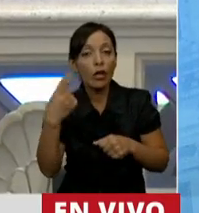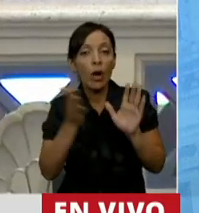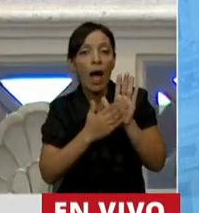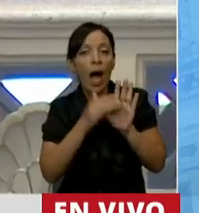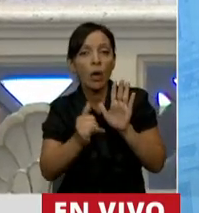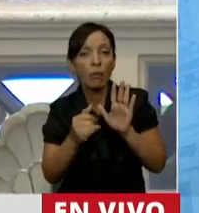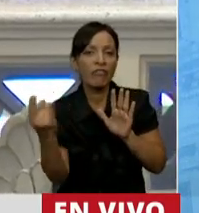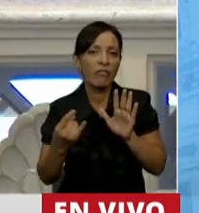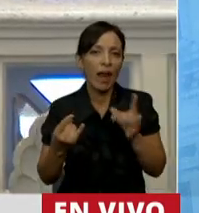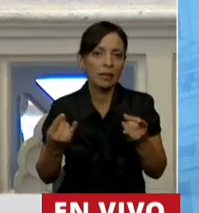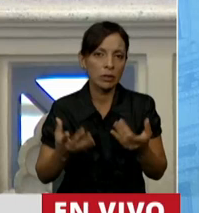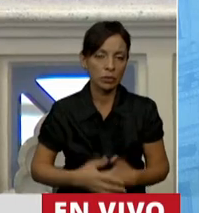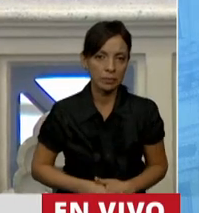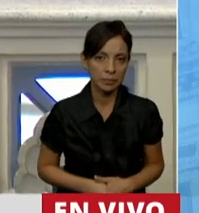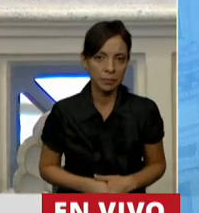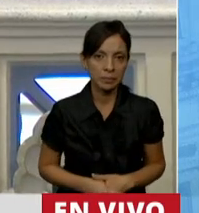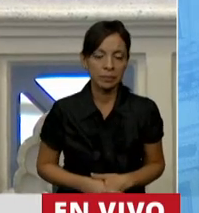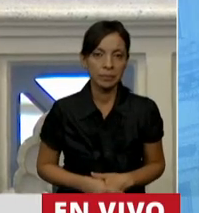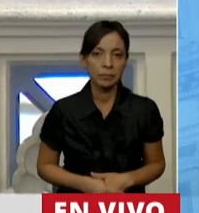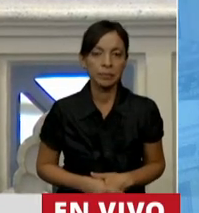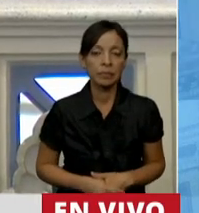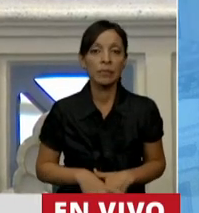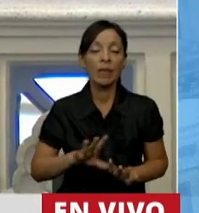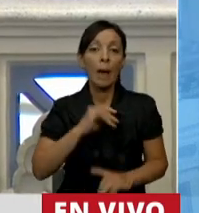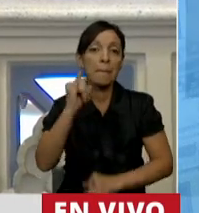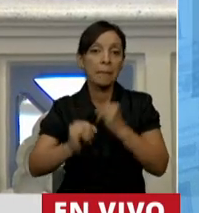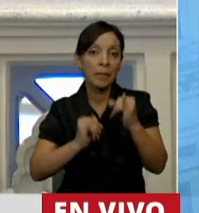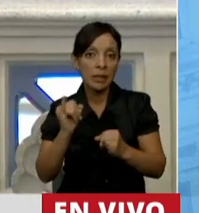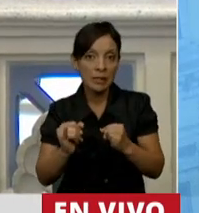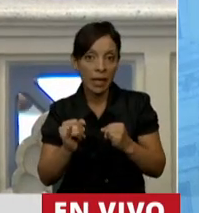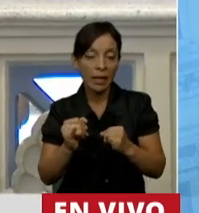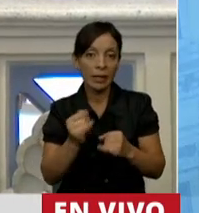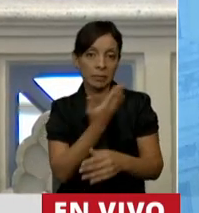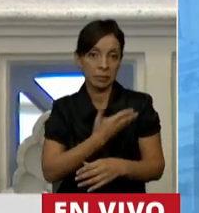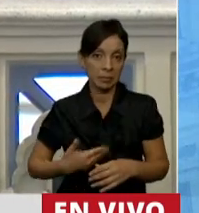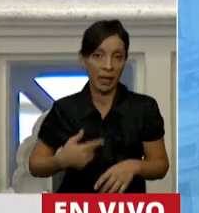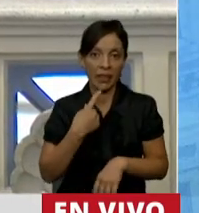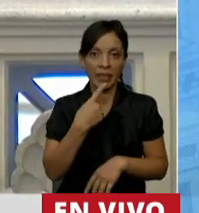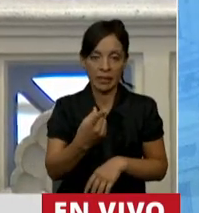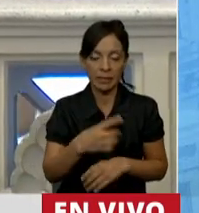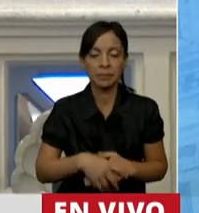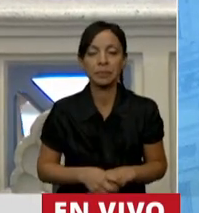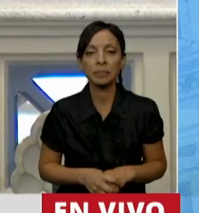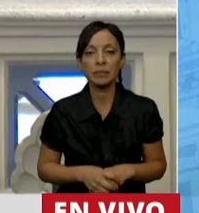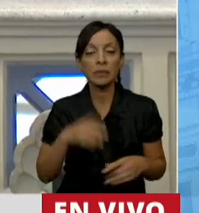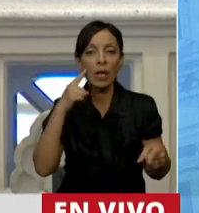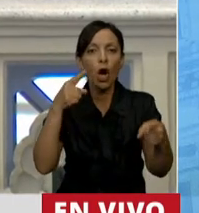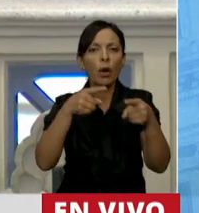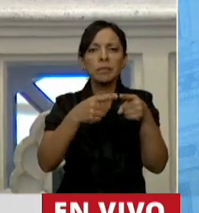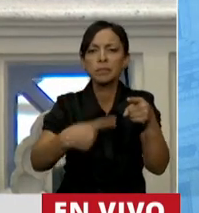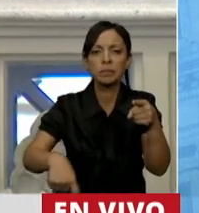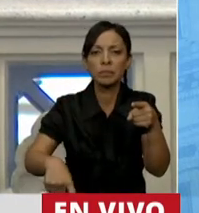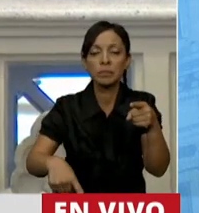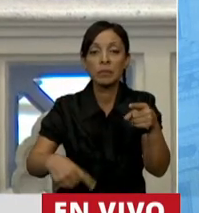argumentos falaces. En el mensaje de elevación nos habla, es textual, que nuestro objetivo es que haya